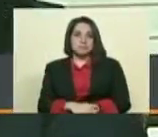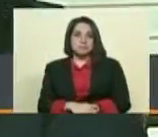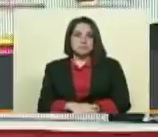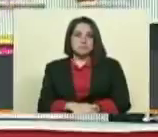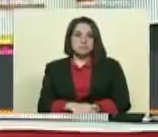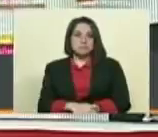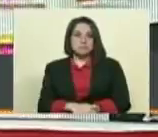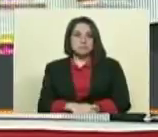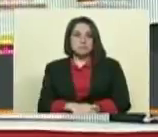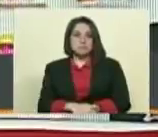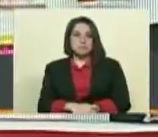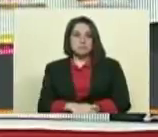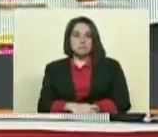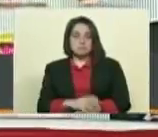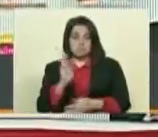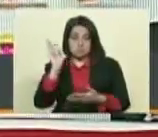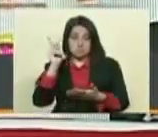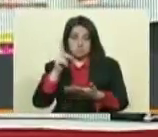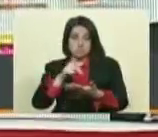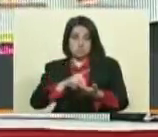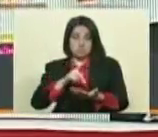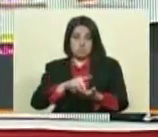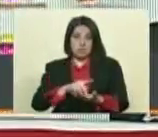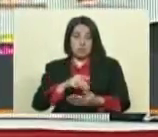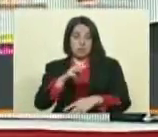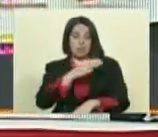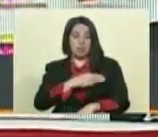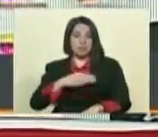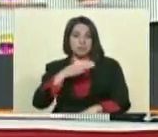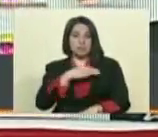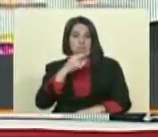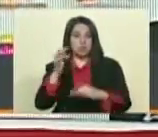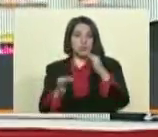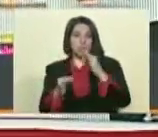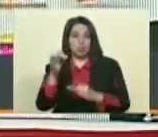ya que estamos en este acto de la gran misión Justicia Socialista,